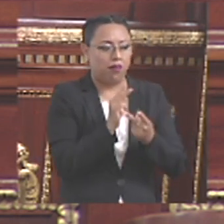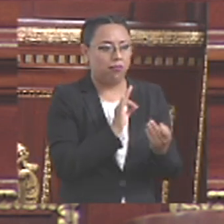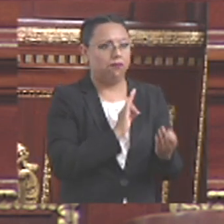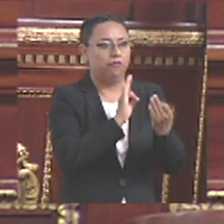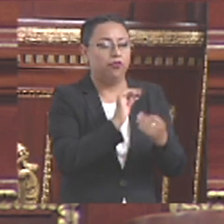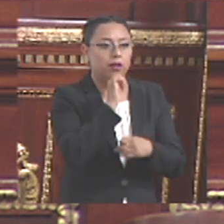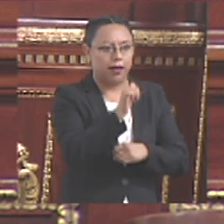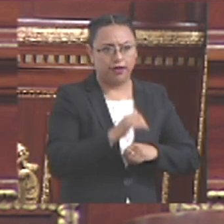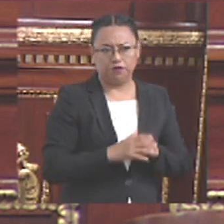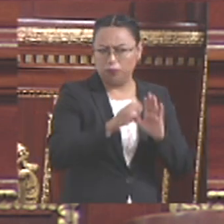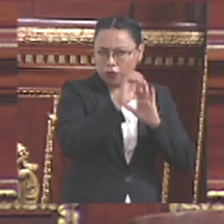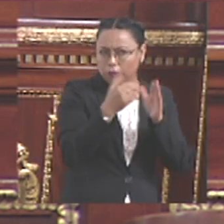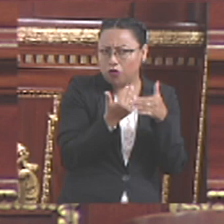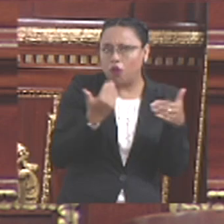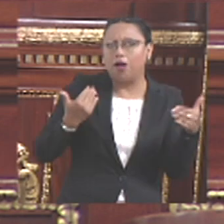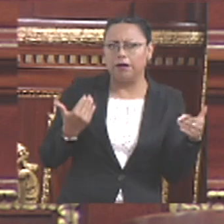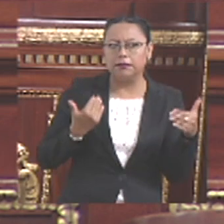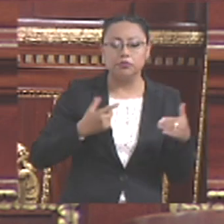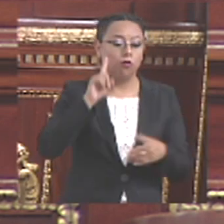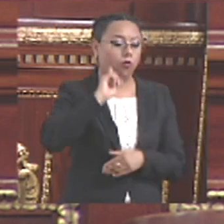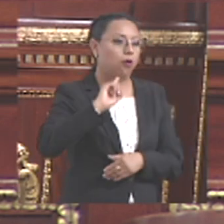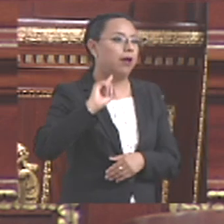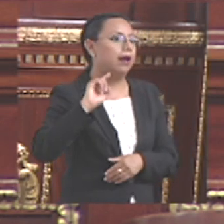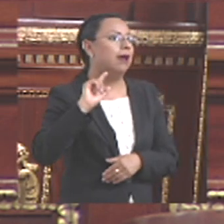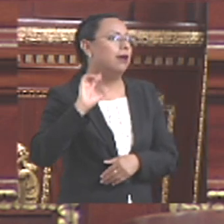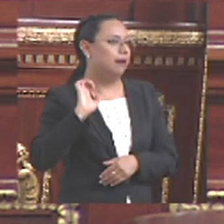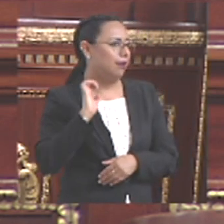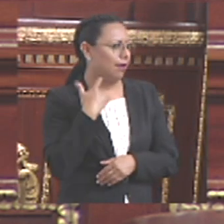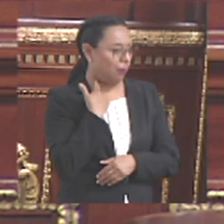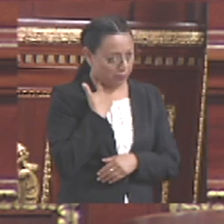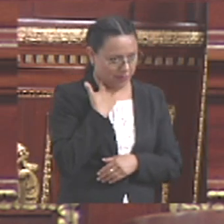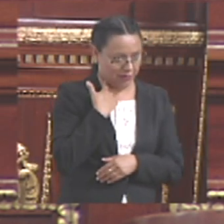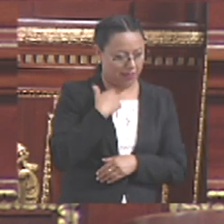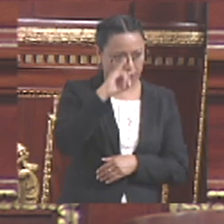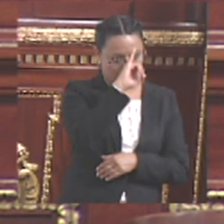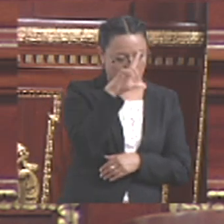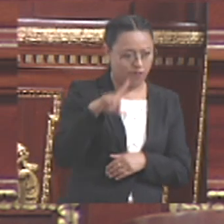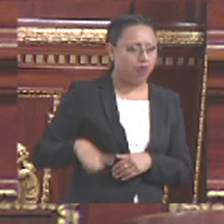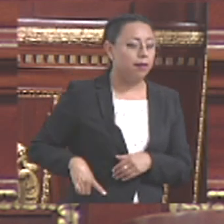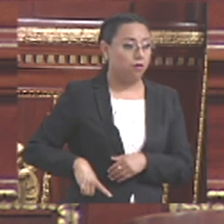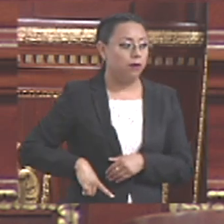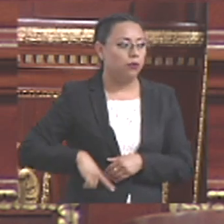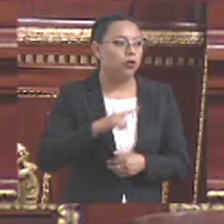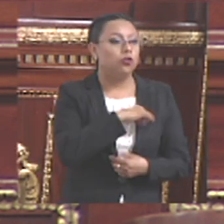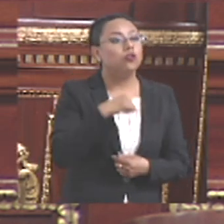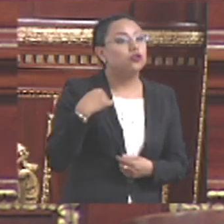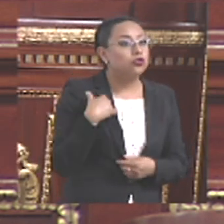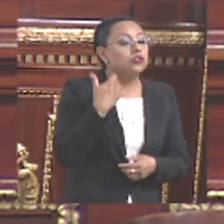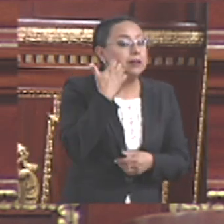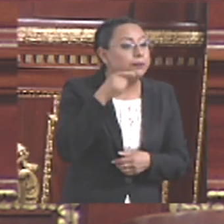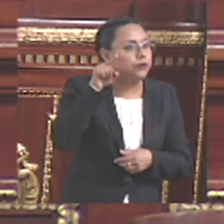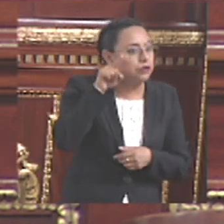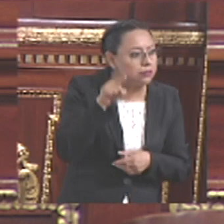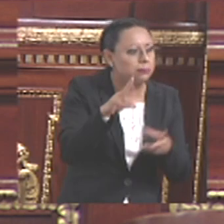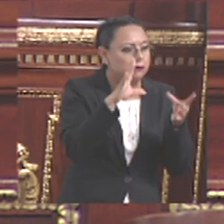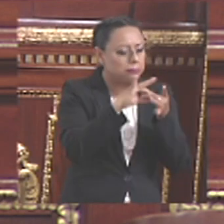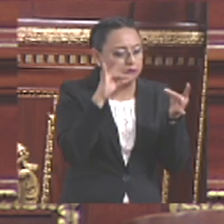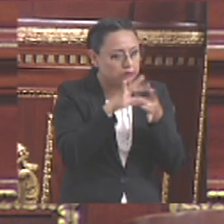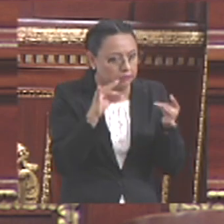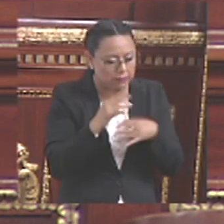en contra cuando la exjefa de gobierno pedimos que nos compartiera este Congreso la